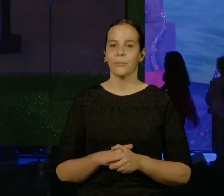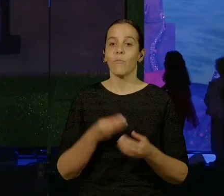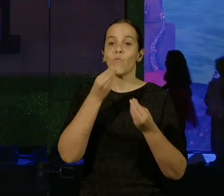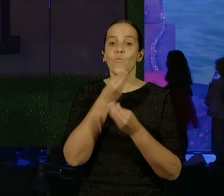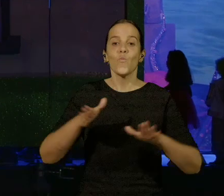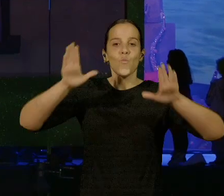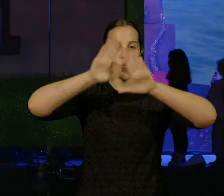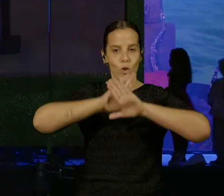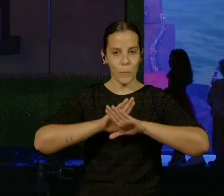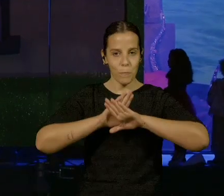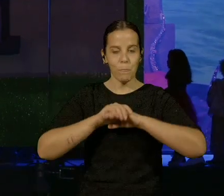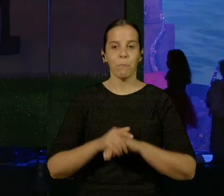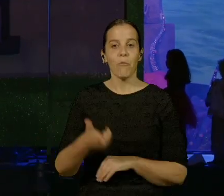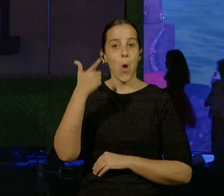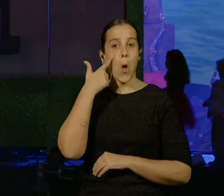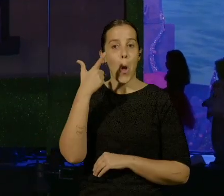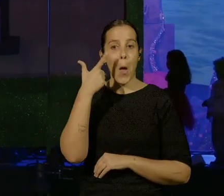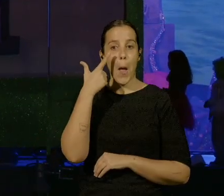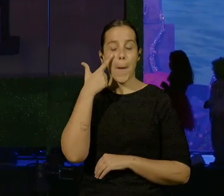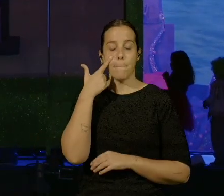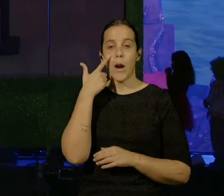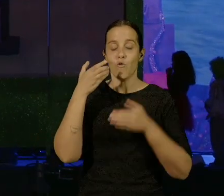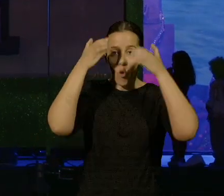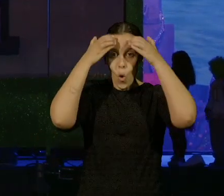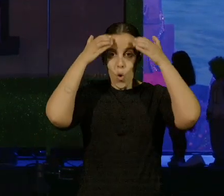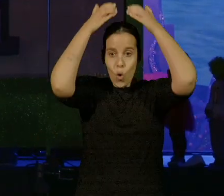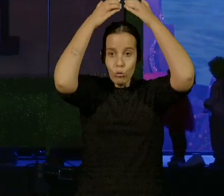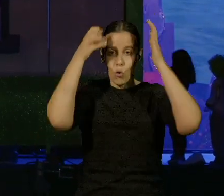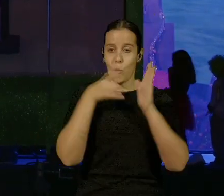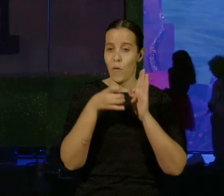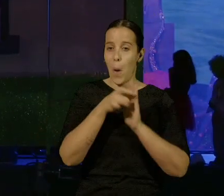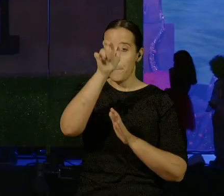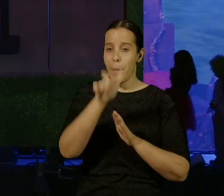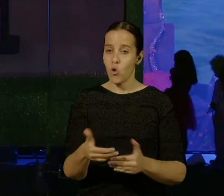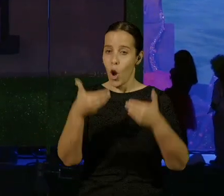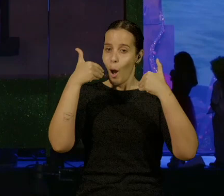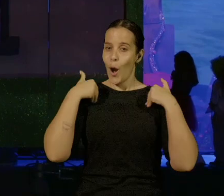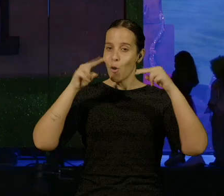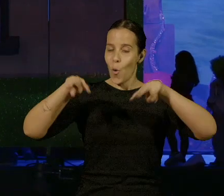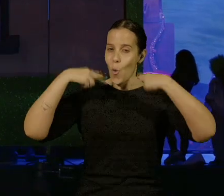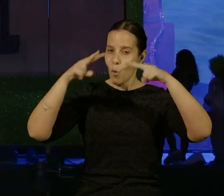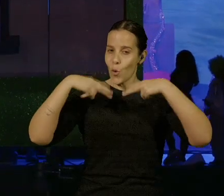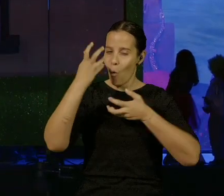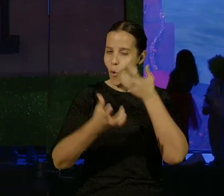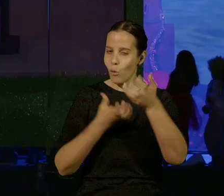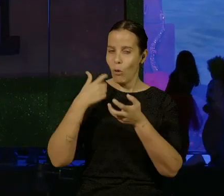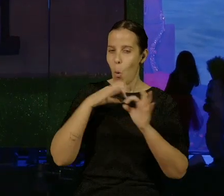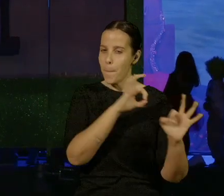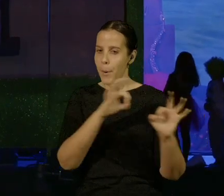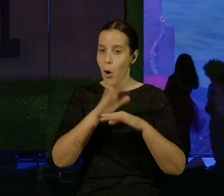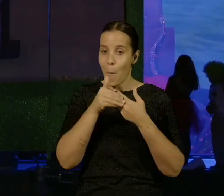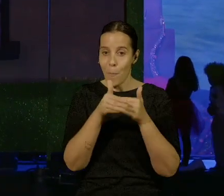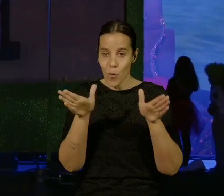Buenas noches. A ver, como chef ejecutivo y como persona a cargo de la cocina de este restaurante, ¿estamos preparados para la